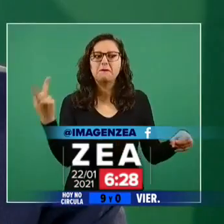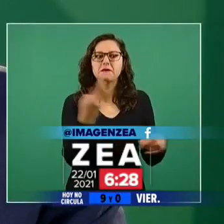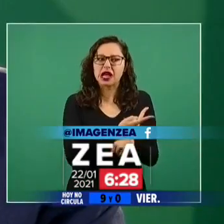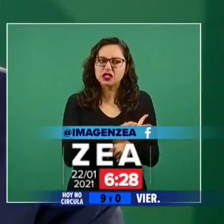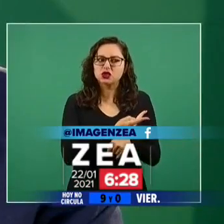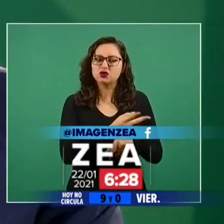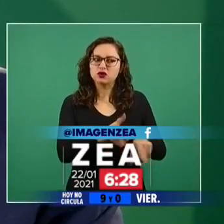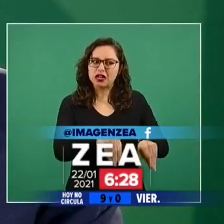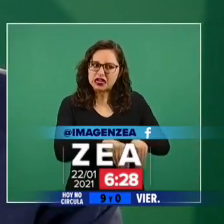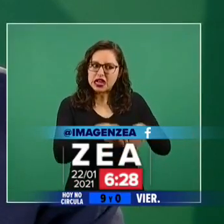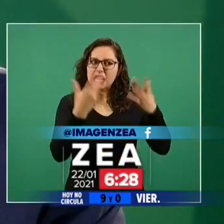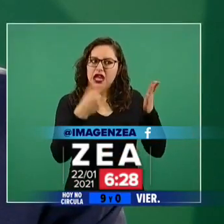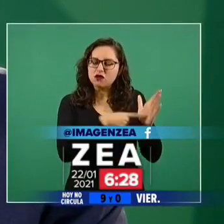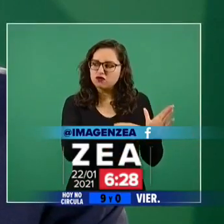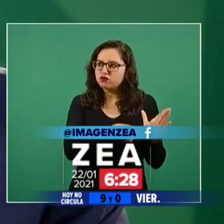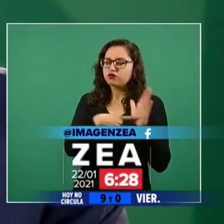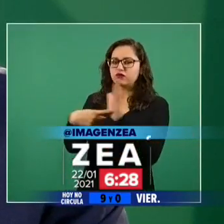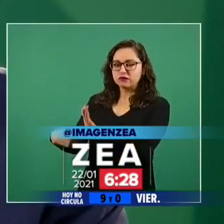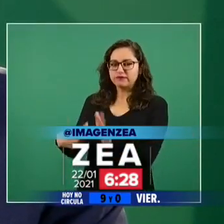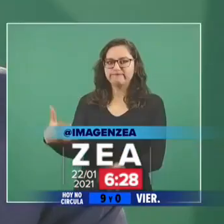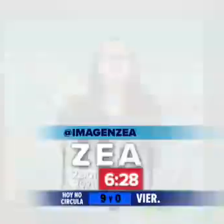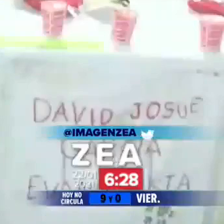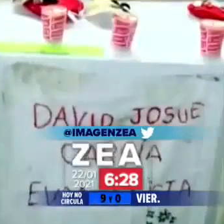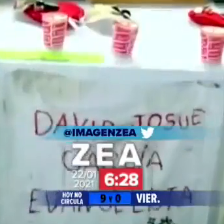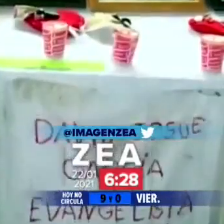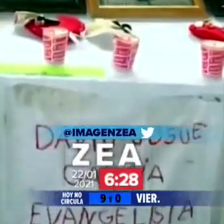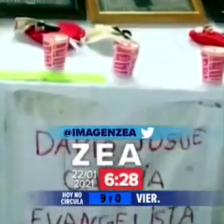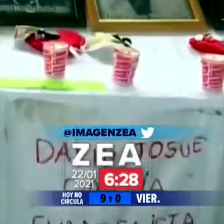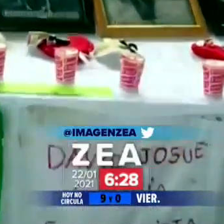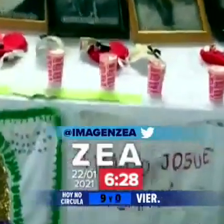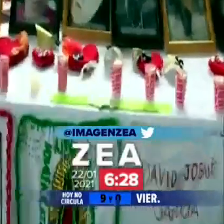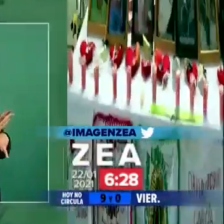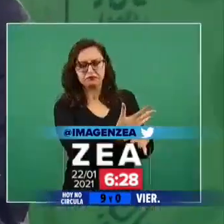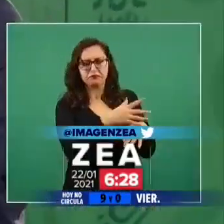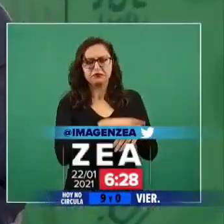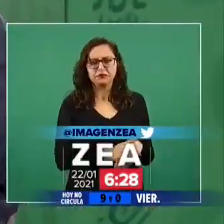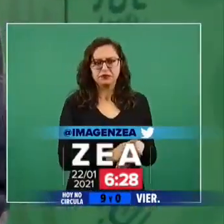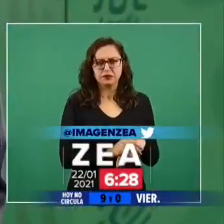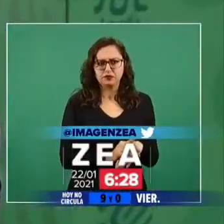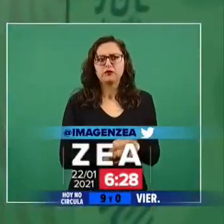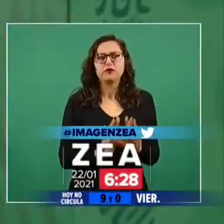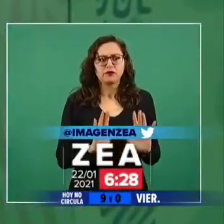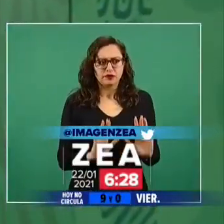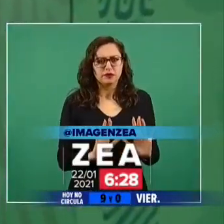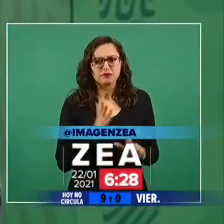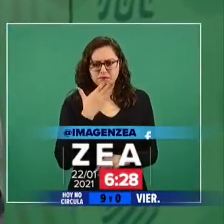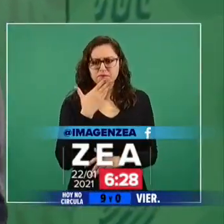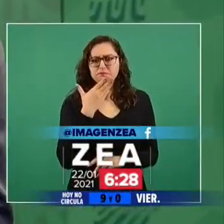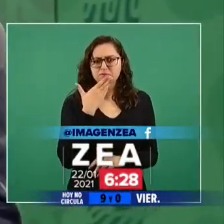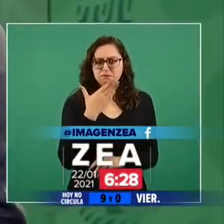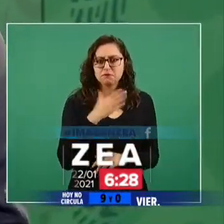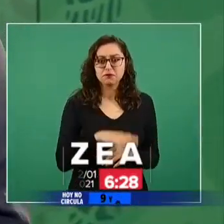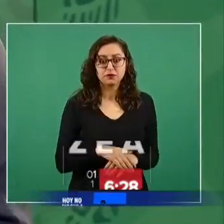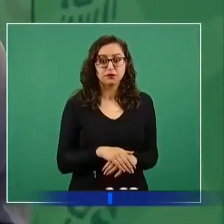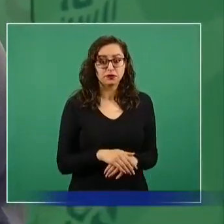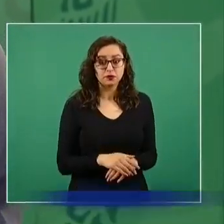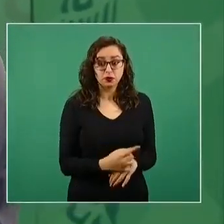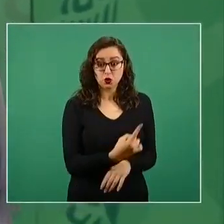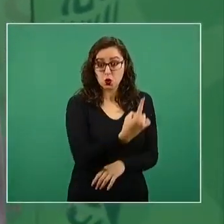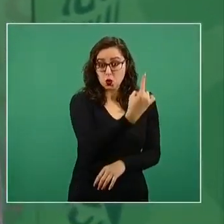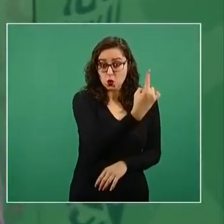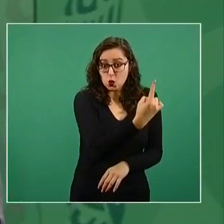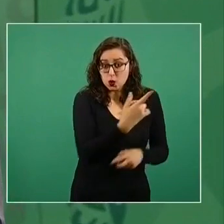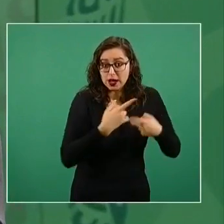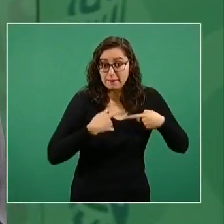ninguna faramalla como en las administraciones pasadas. No podemos decir esto fue lo que